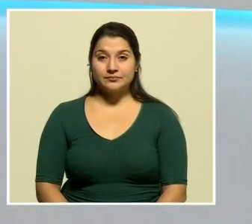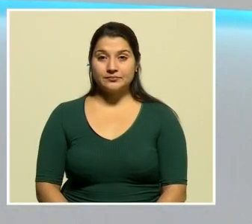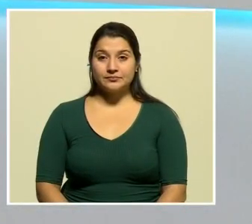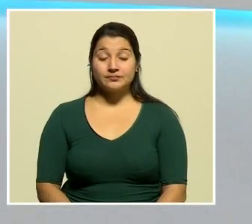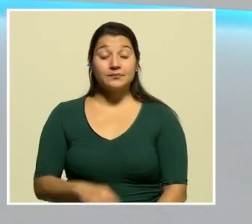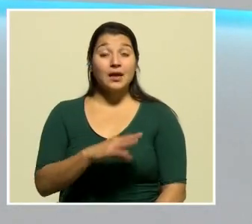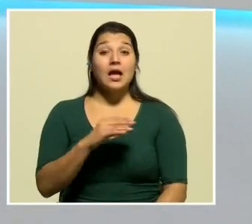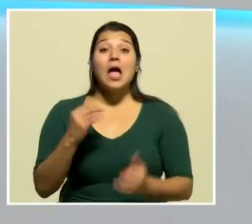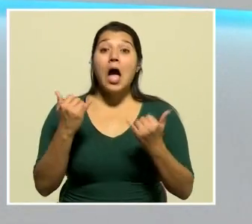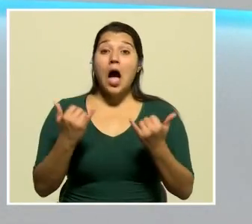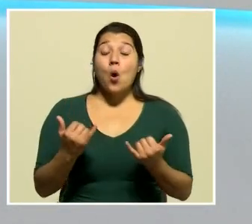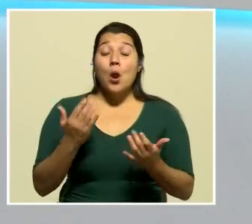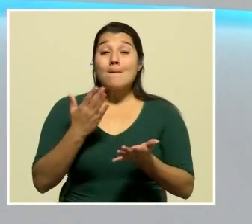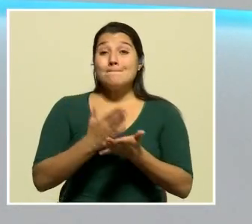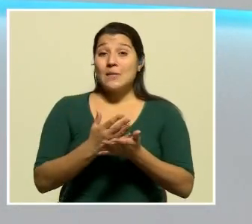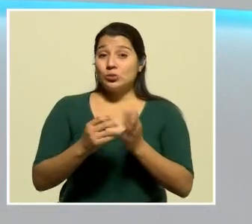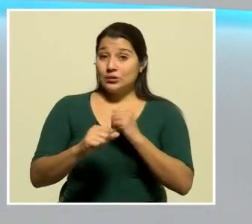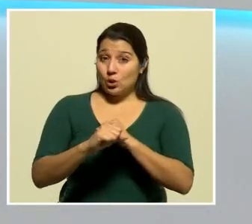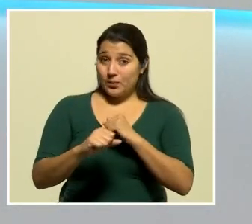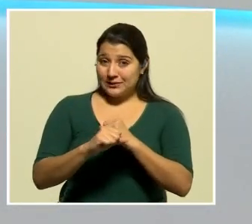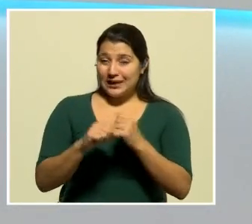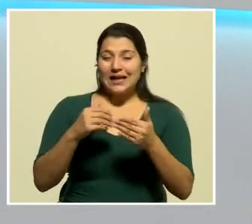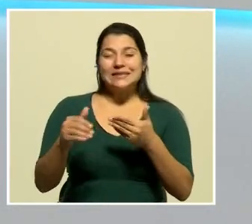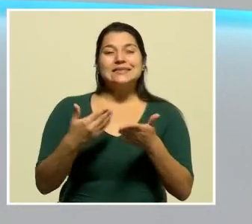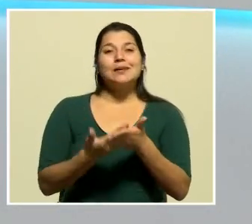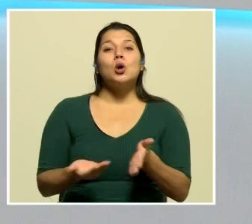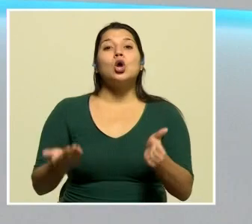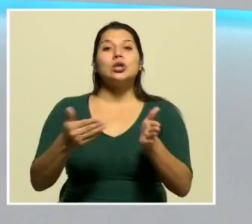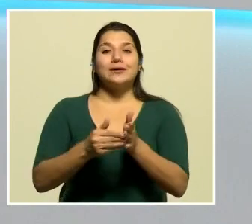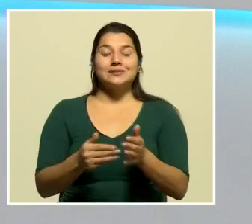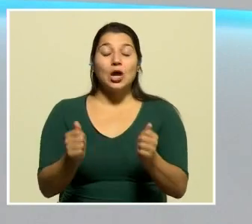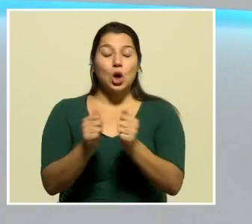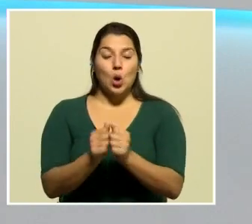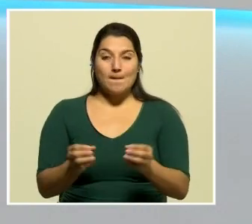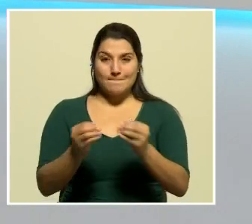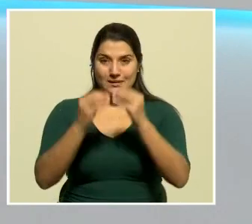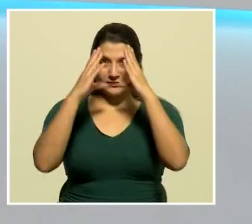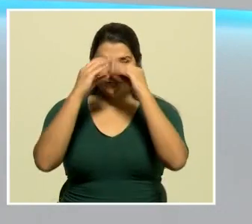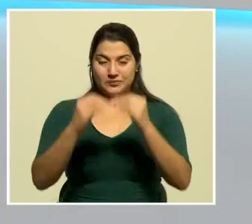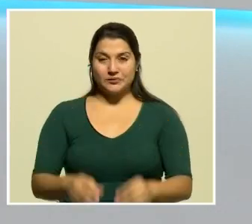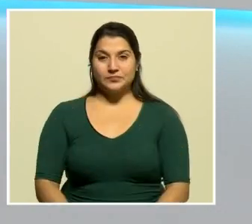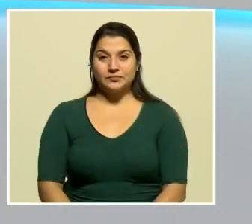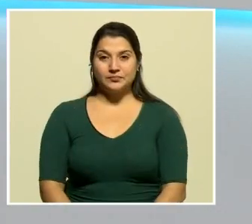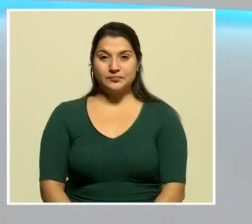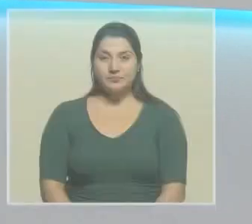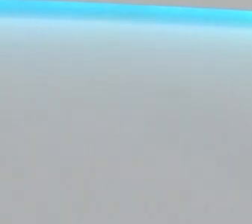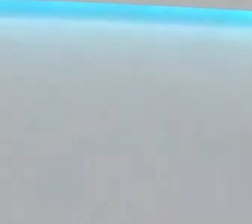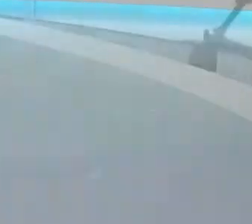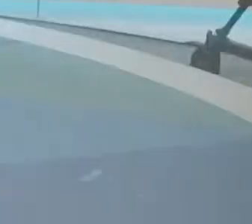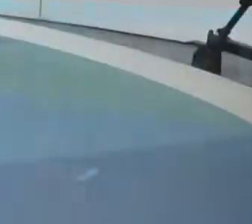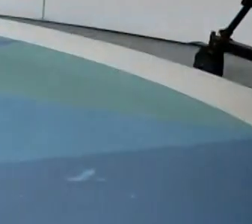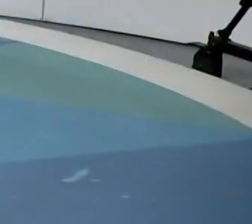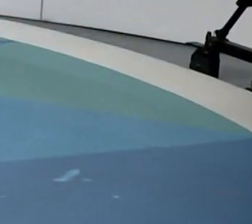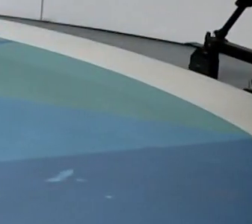Y vamos ahora a hacer una pausa comercial y enseguida regresamos con más información.